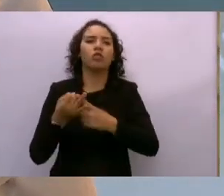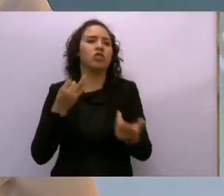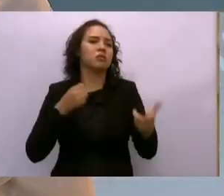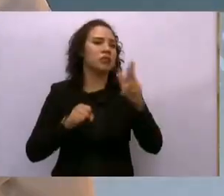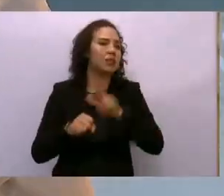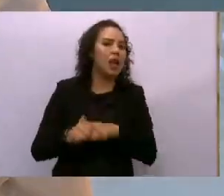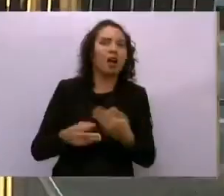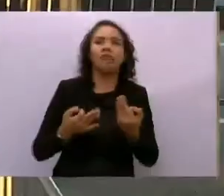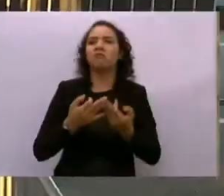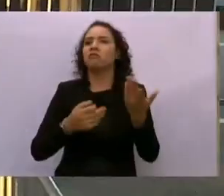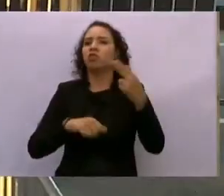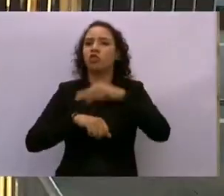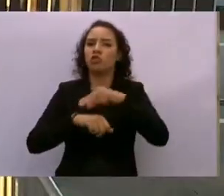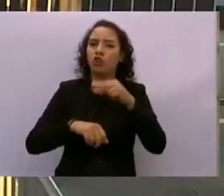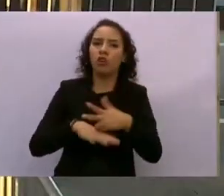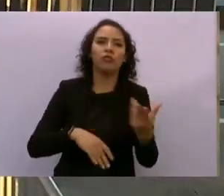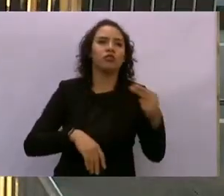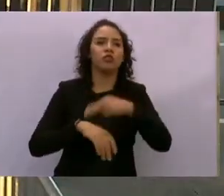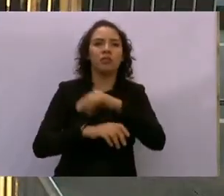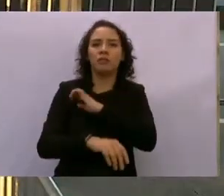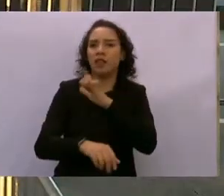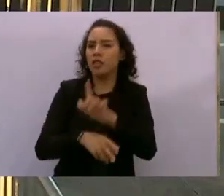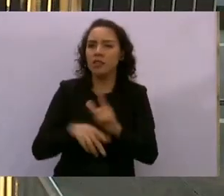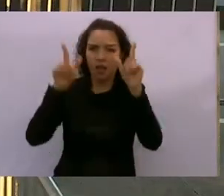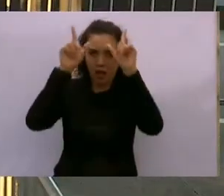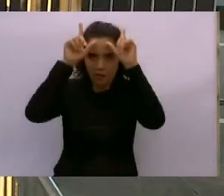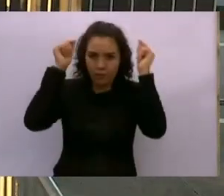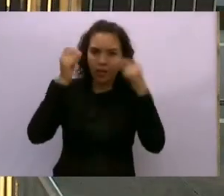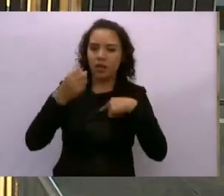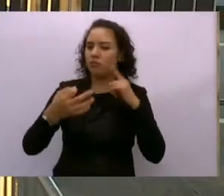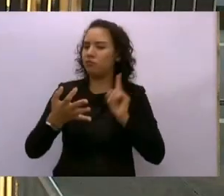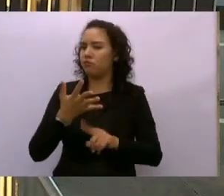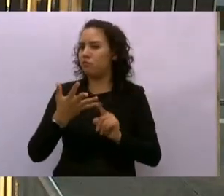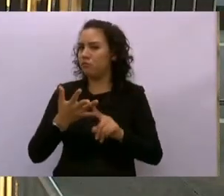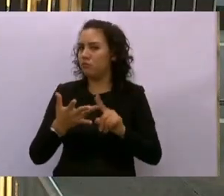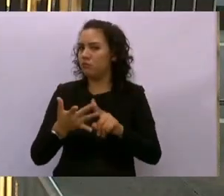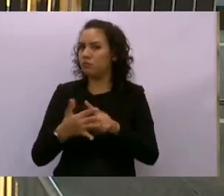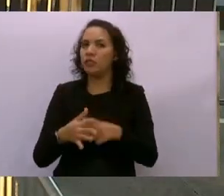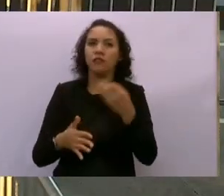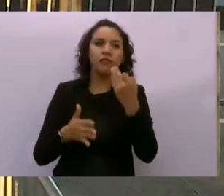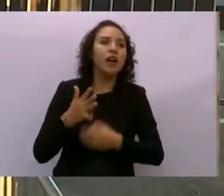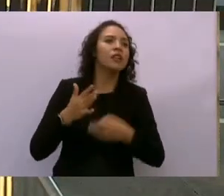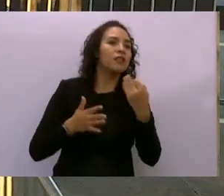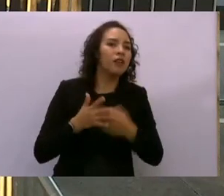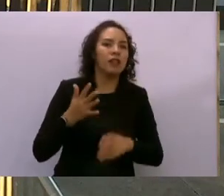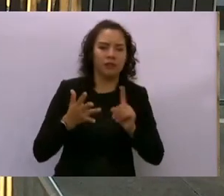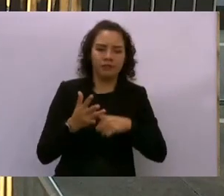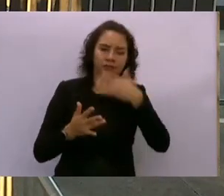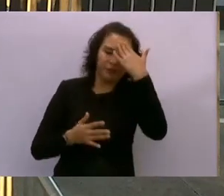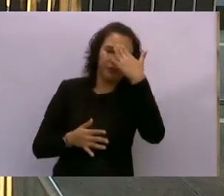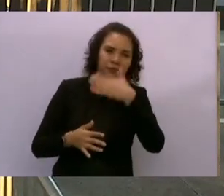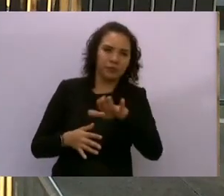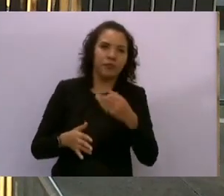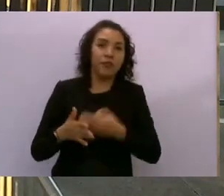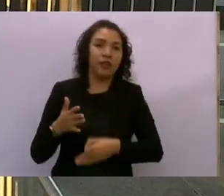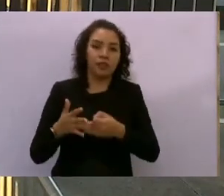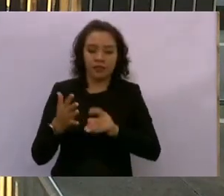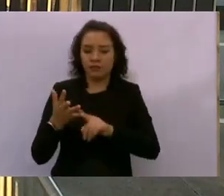tener especialistas, tener enfermeras, que no falte el